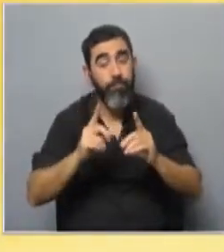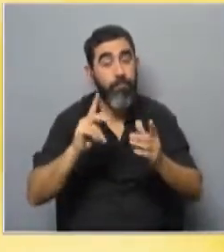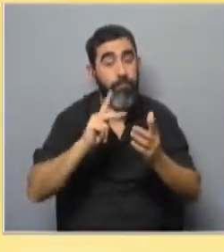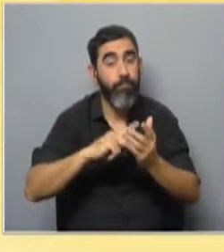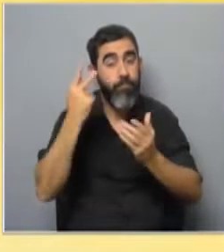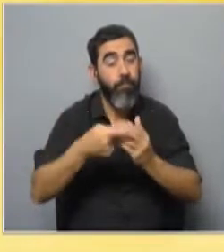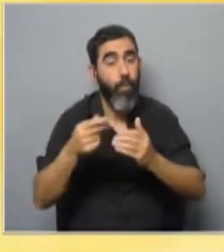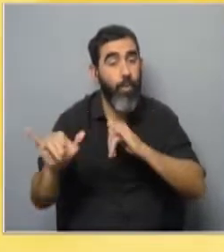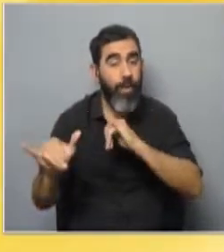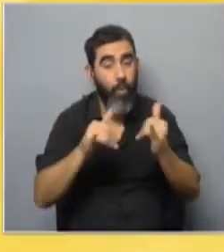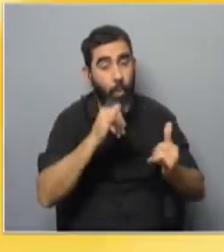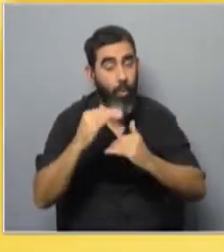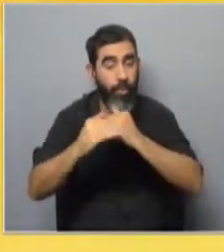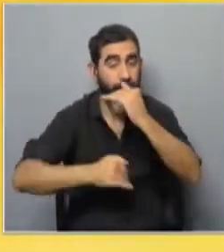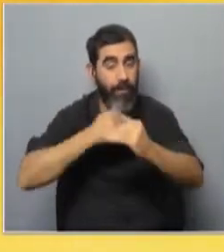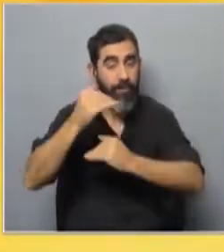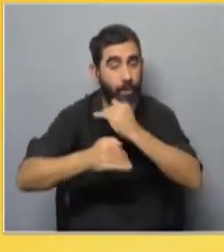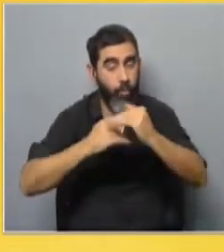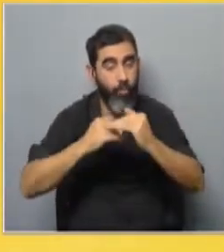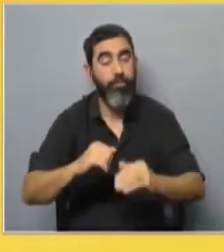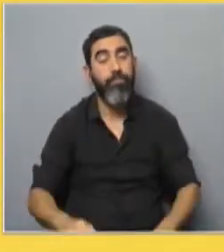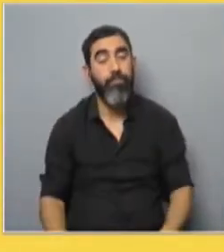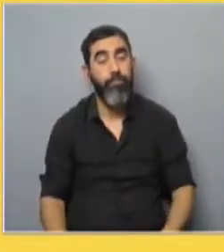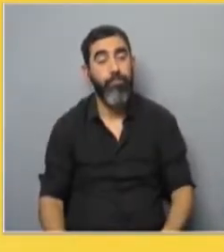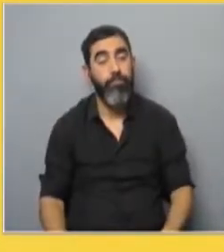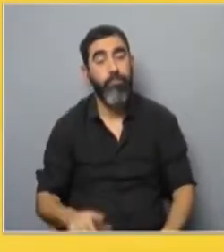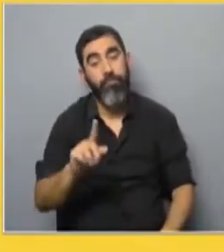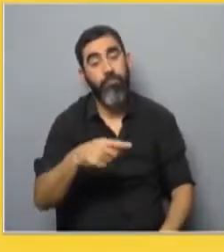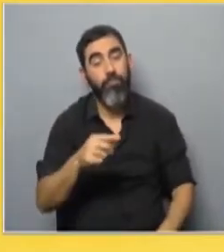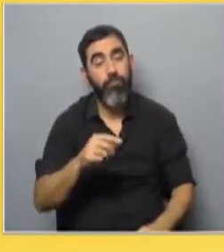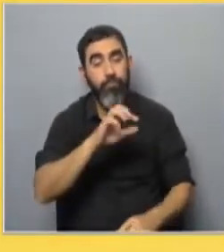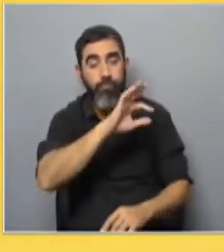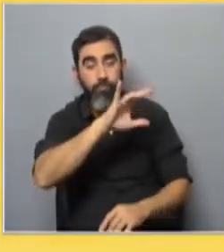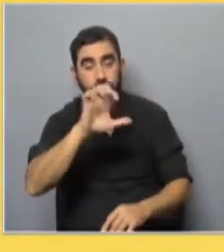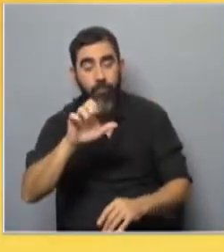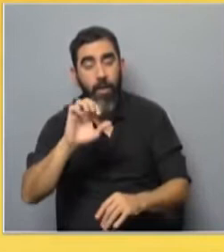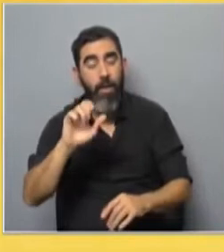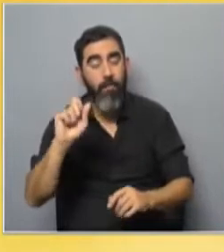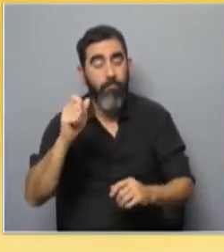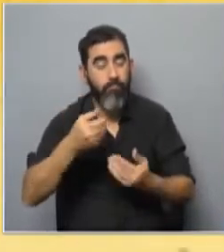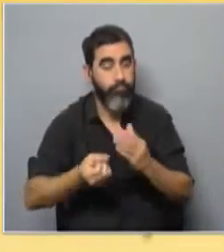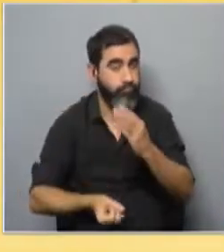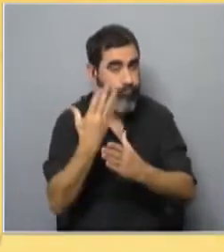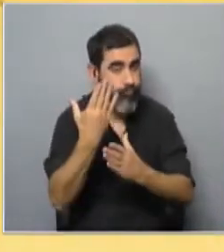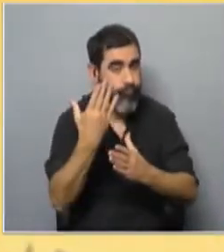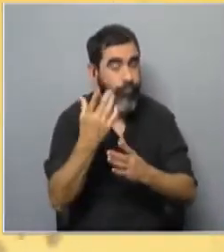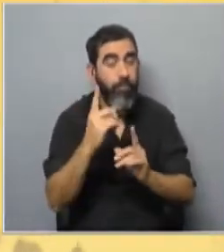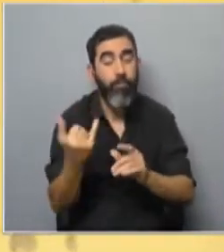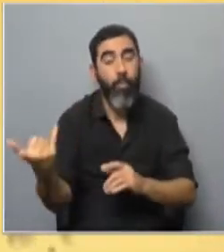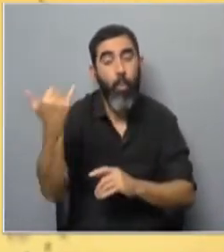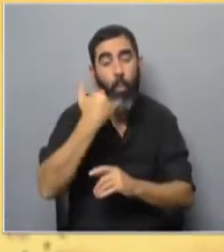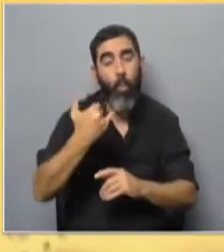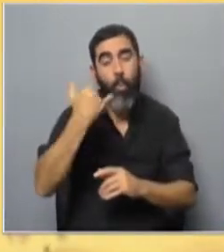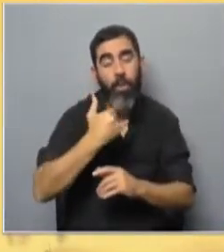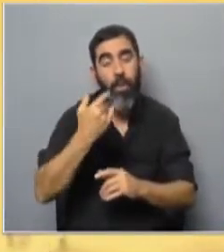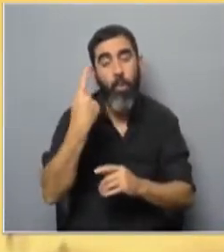proyecto de juego y desarrollo de las funciones ejecutivas y de alfabetización emergente. Nos contaba Karen también